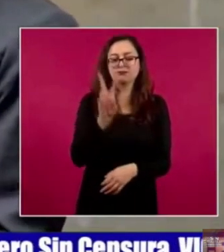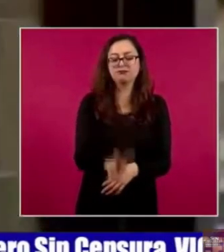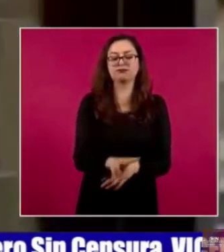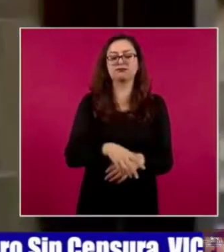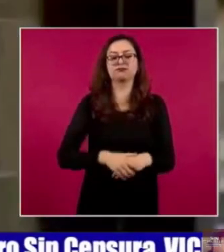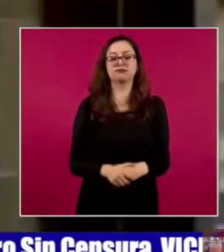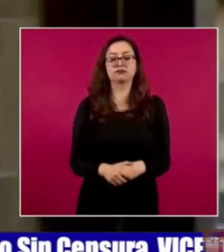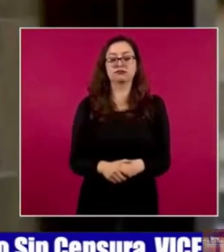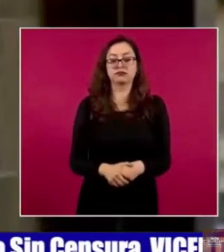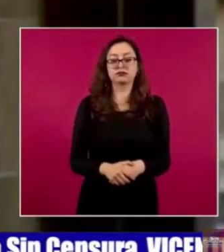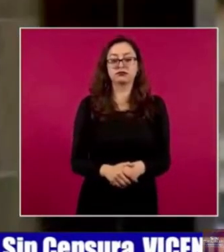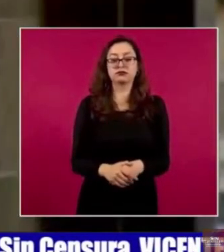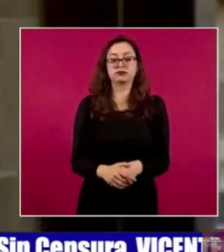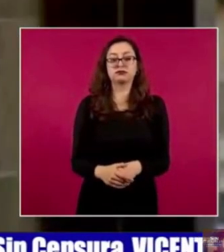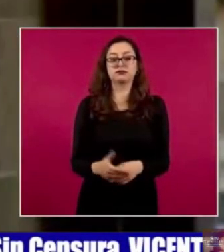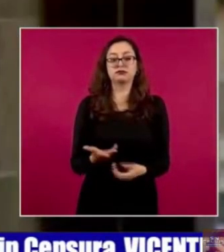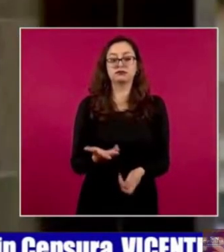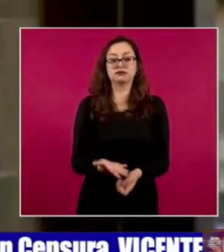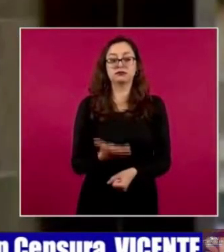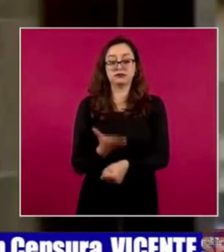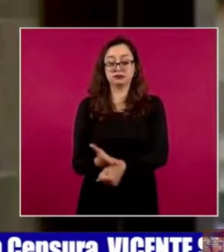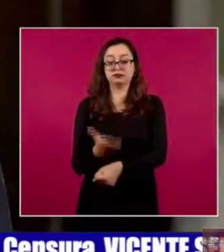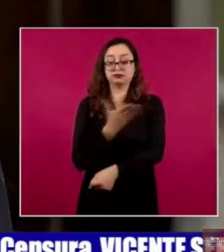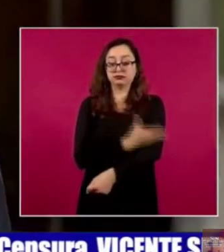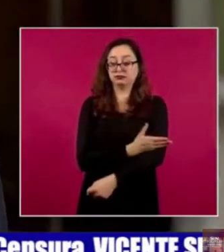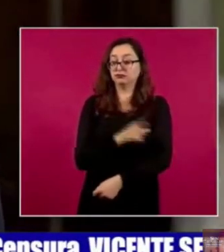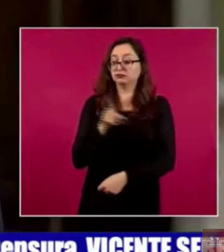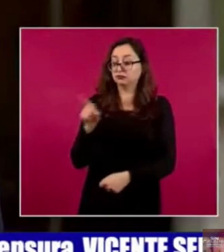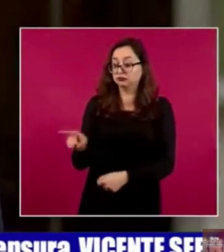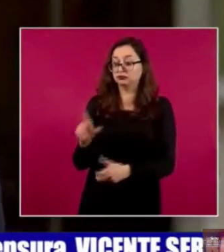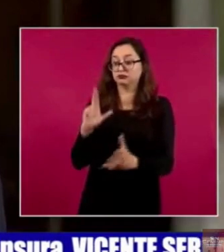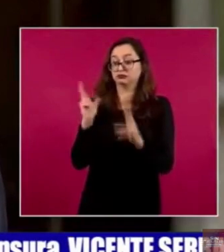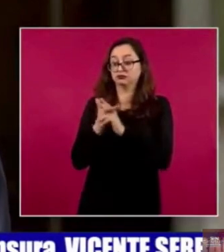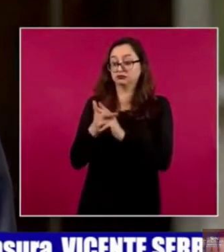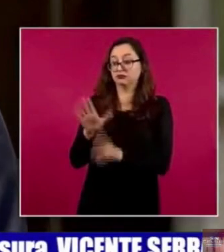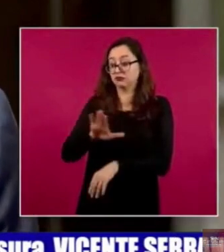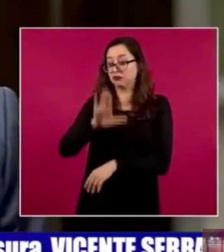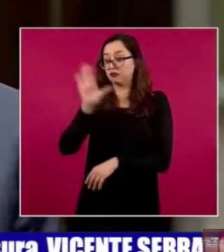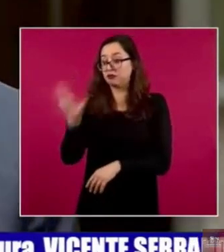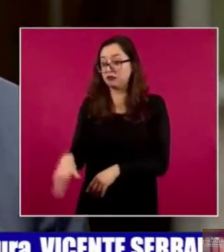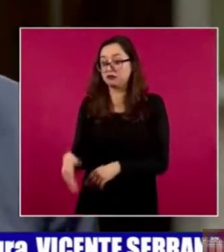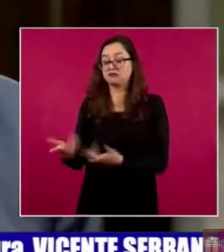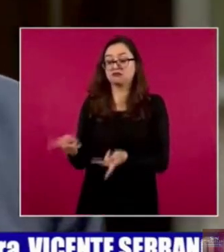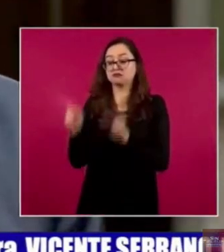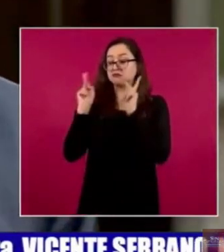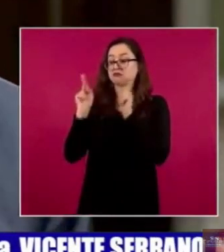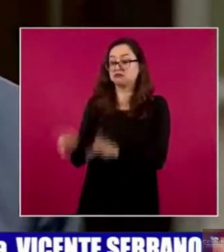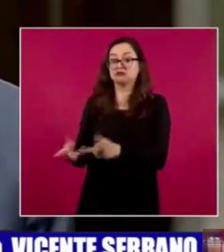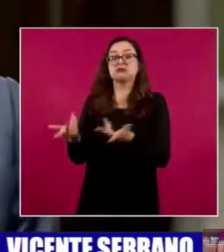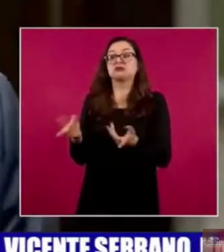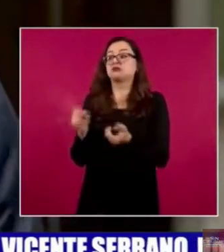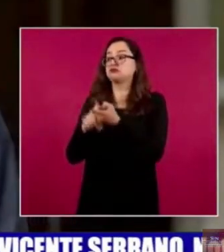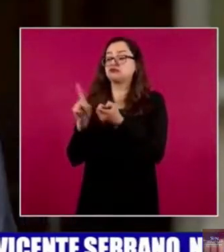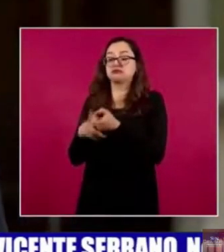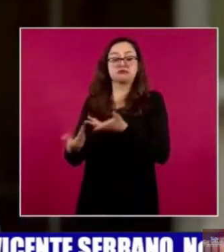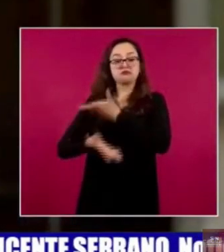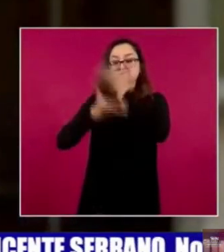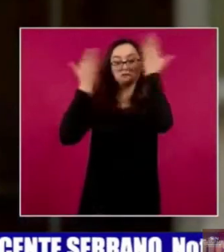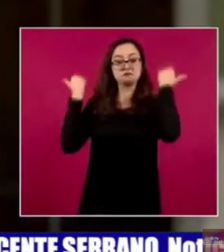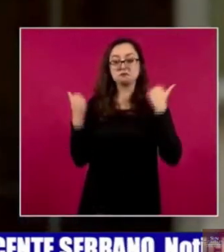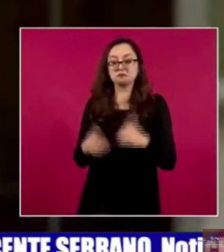Madero fue enterrado clandestinamente por sus asesinos y Huerta